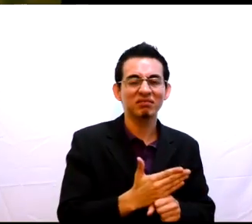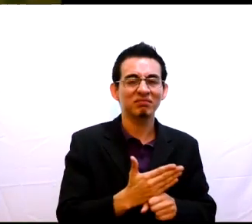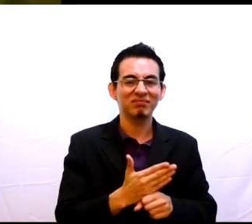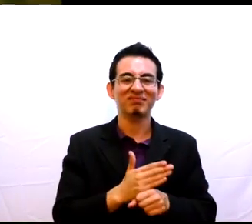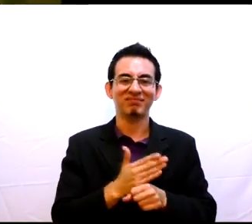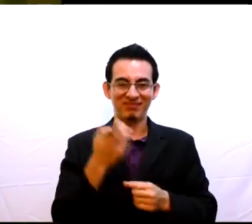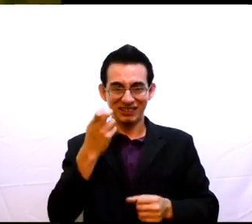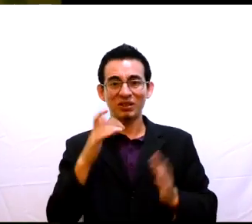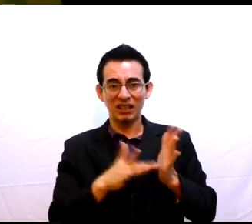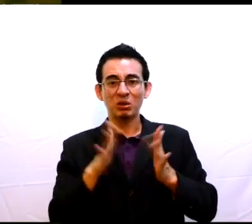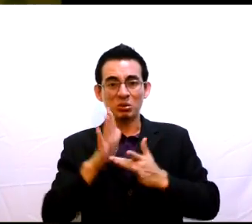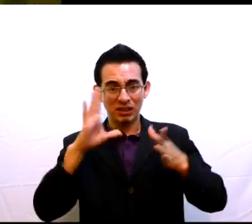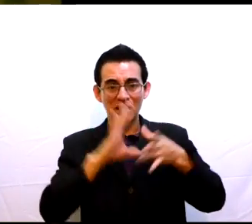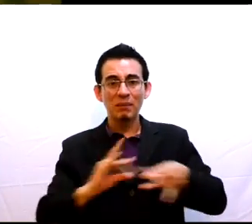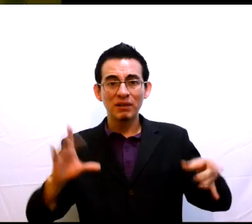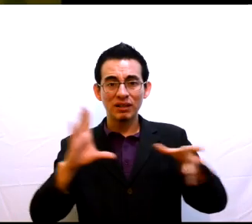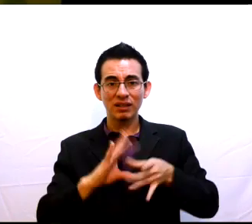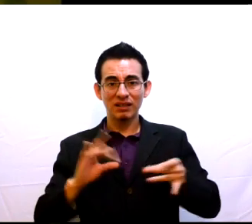pertenece